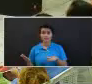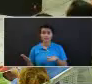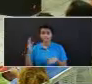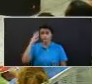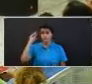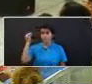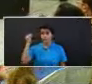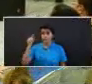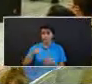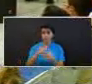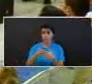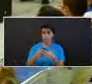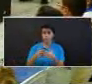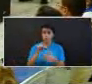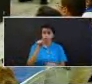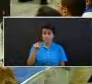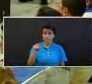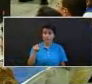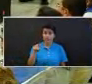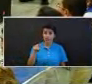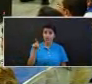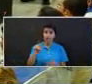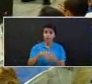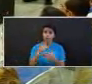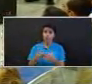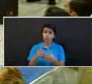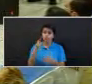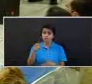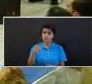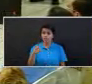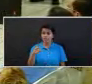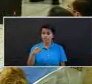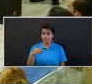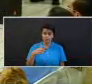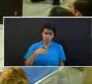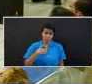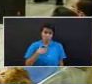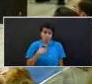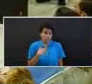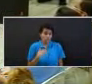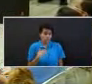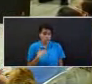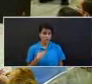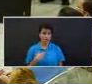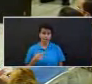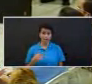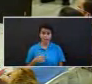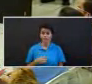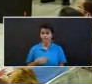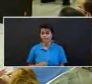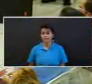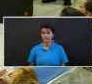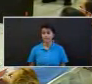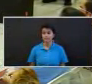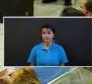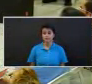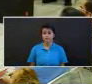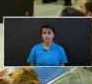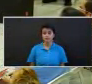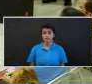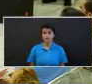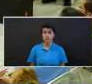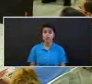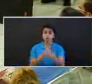Porque mientras usted, mientras Mister Yo-Yo, mientras Miss Yo-Yo